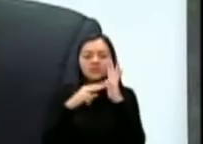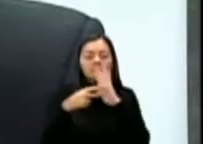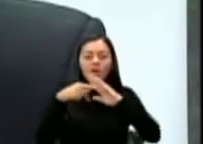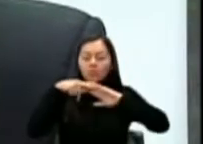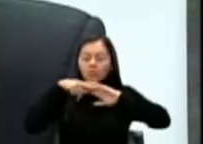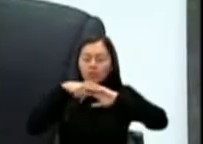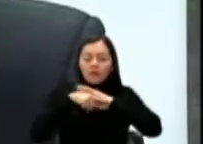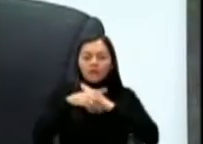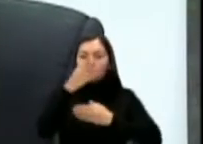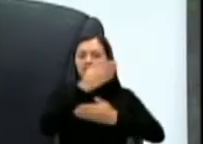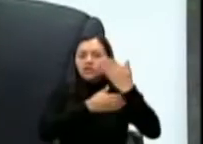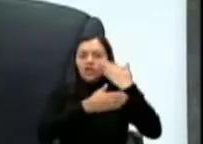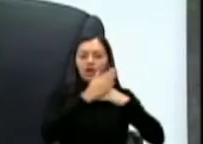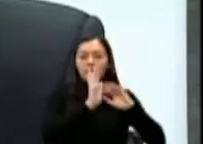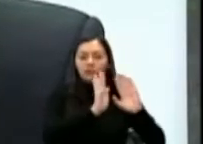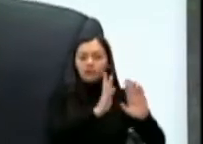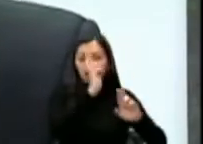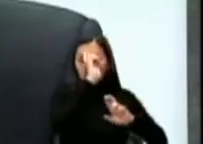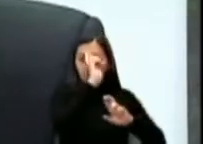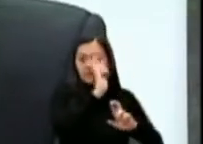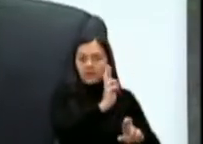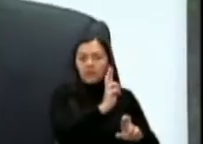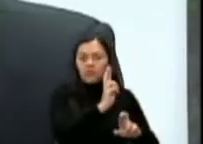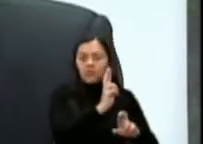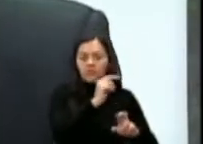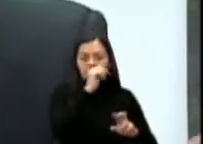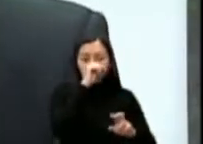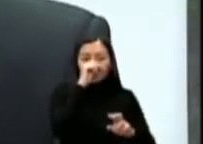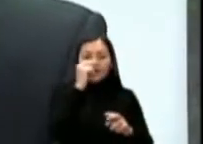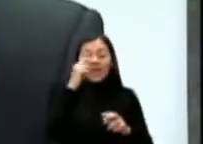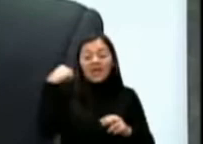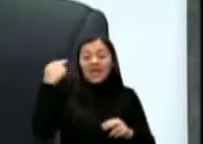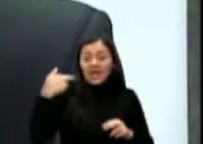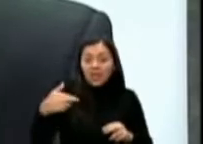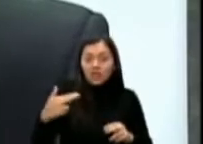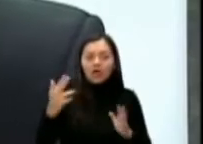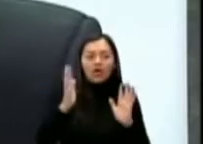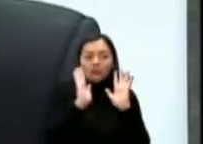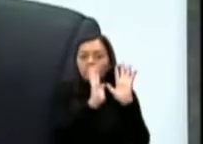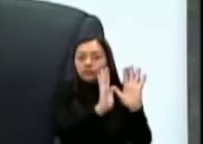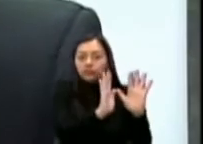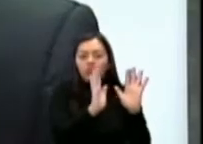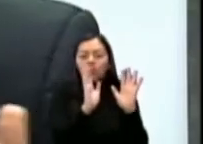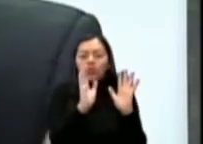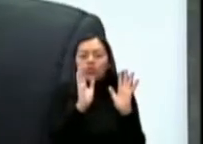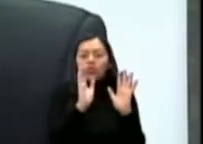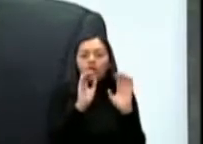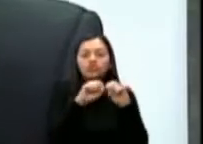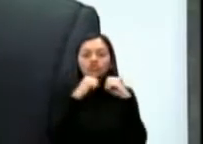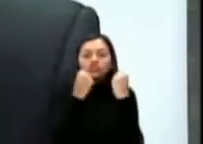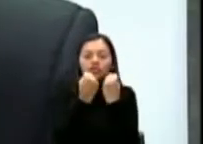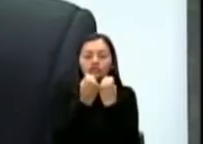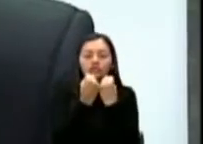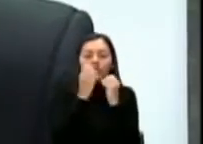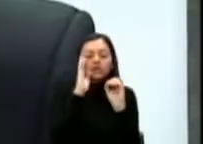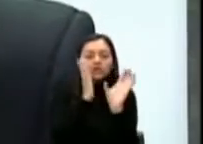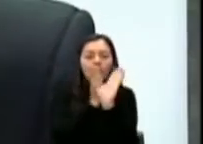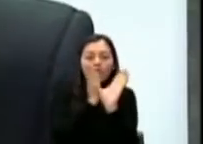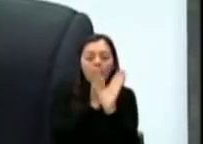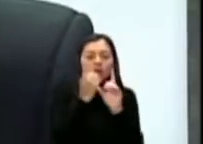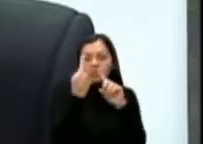históricas personales sociológicas religiosas si cabe si cabe el término compartir el pan